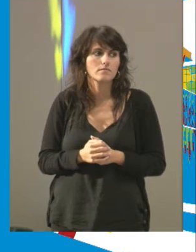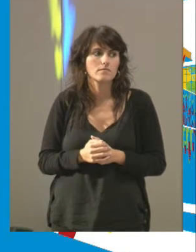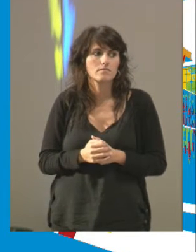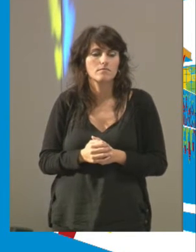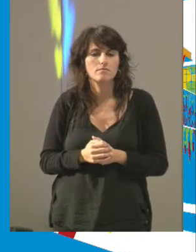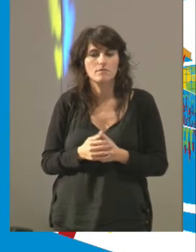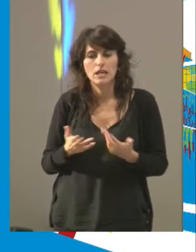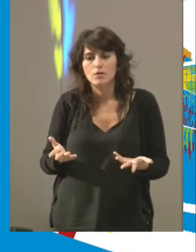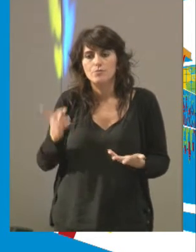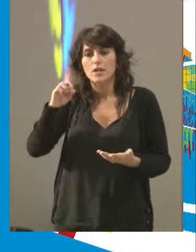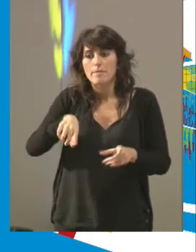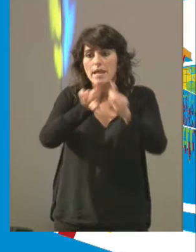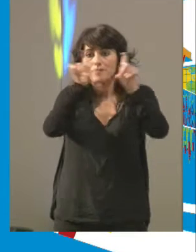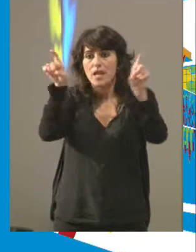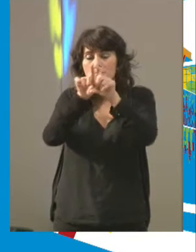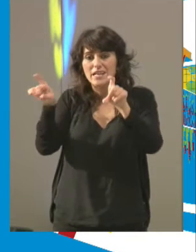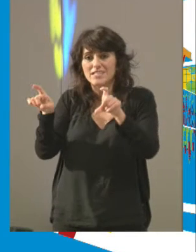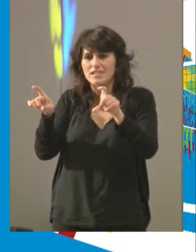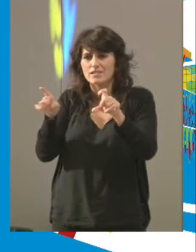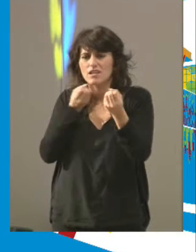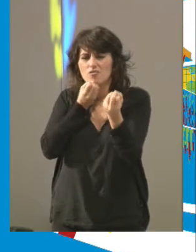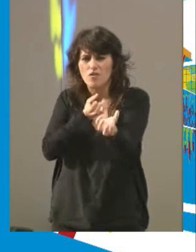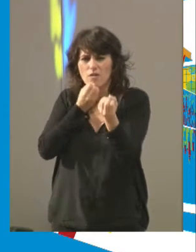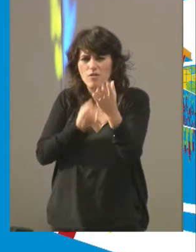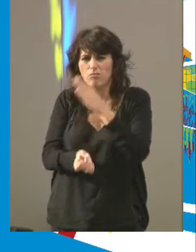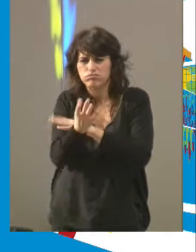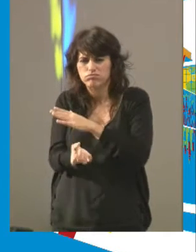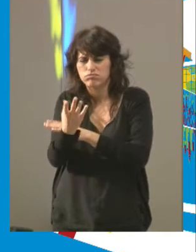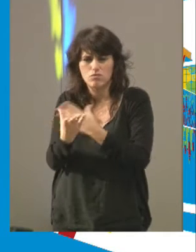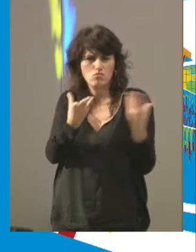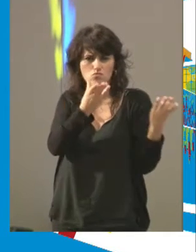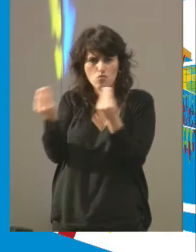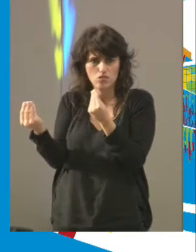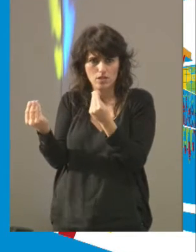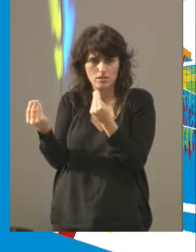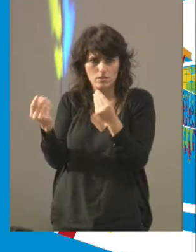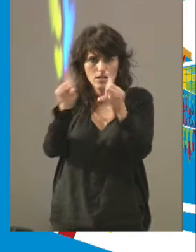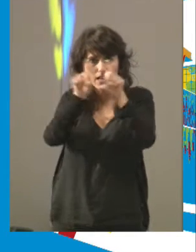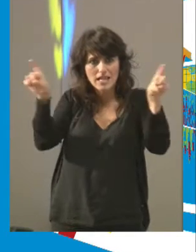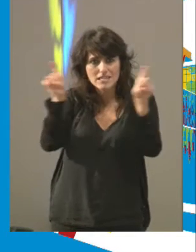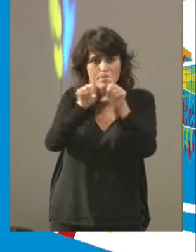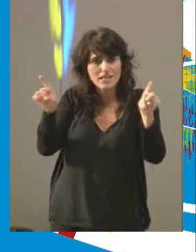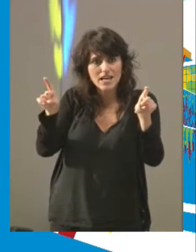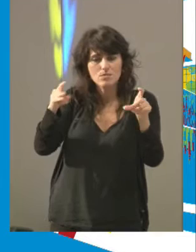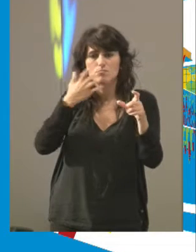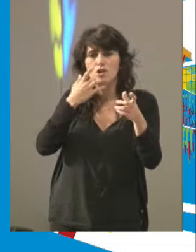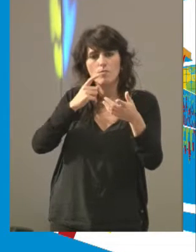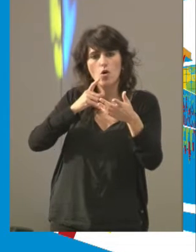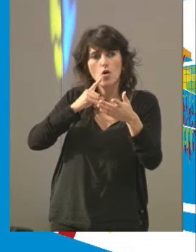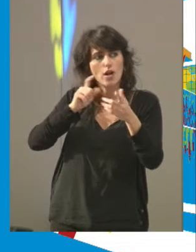Claro, es decir, también las empresas están generando mucha información y sobre todo las empresas TIC, las